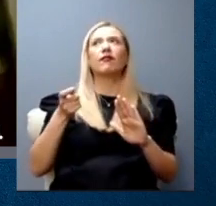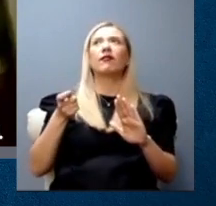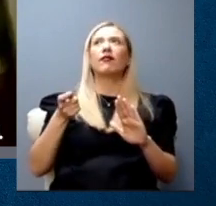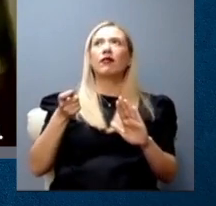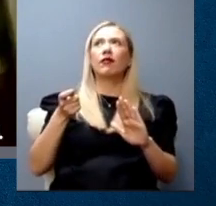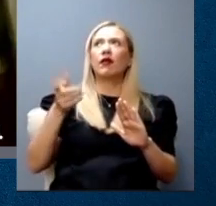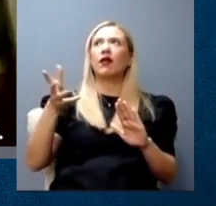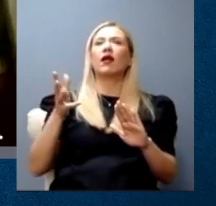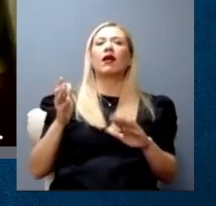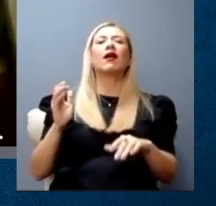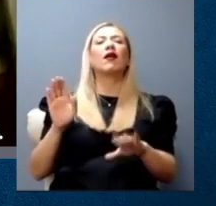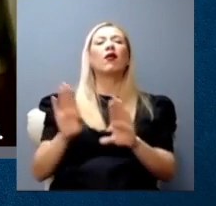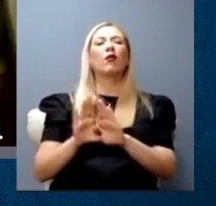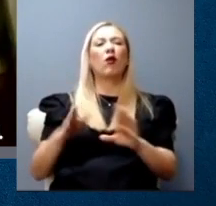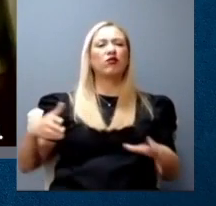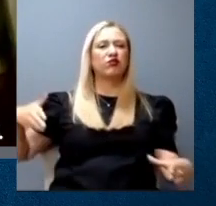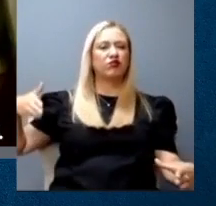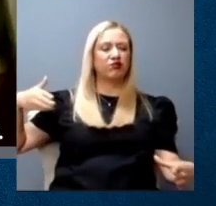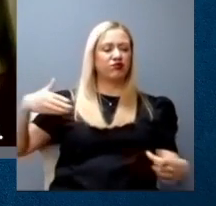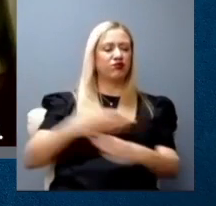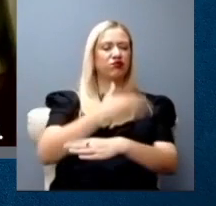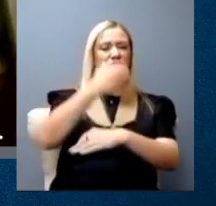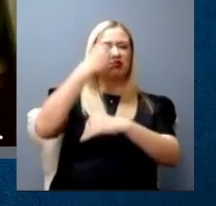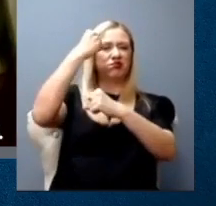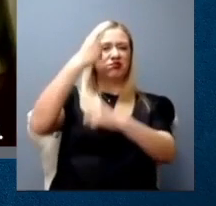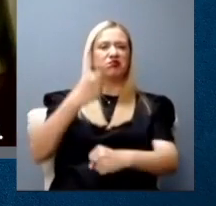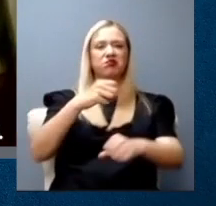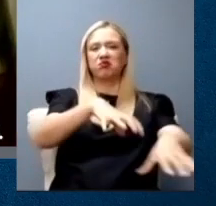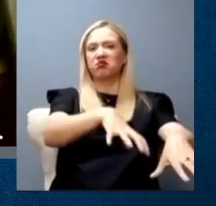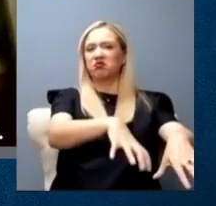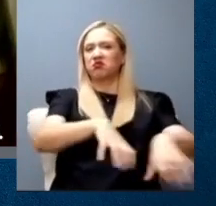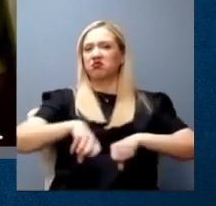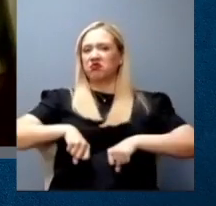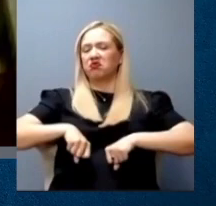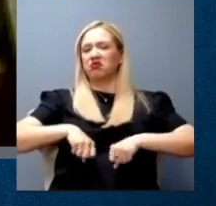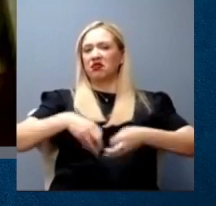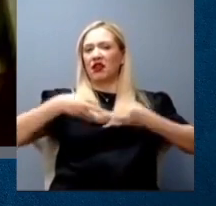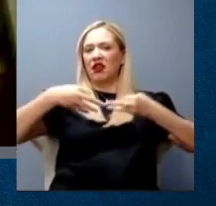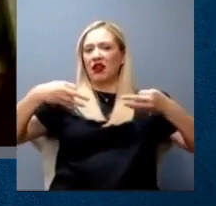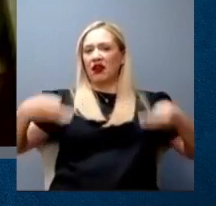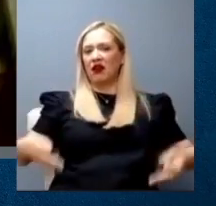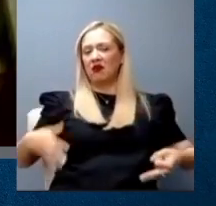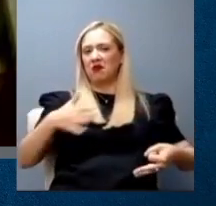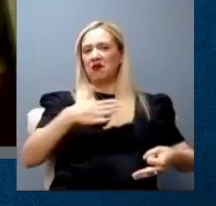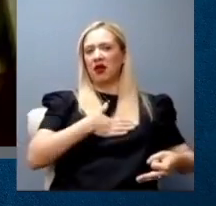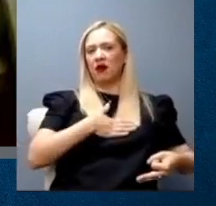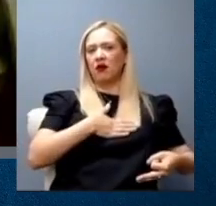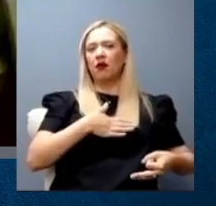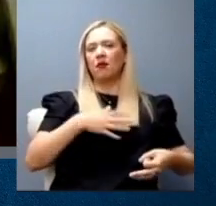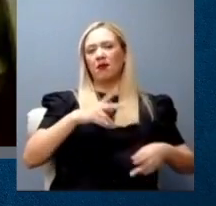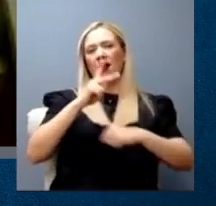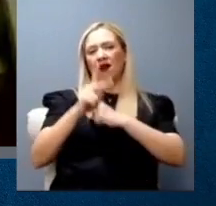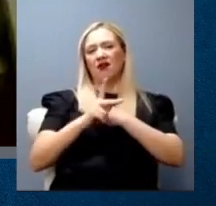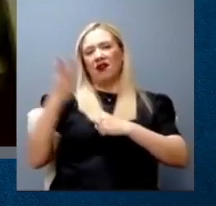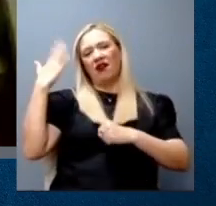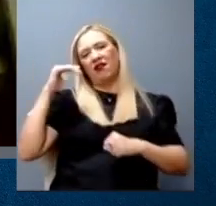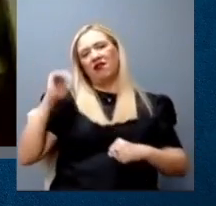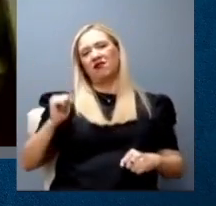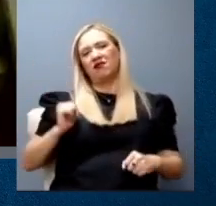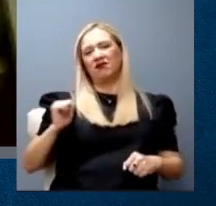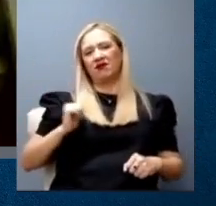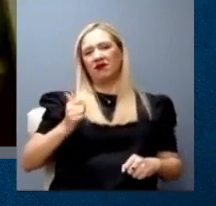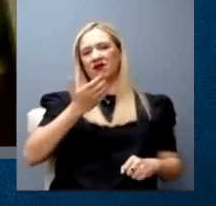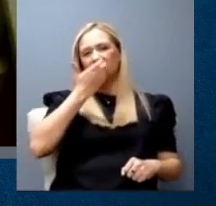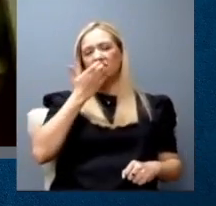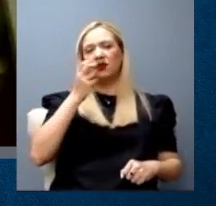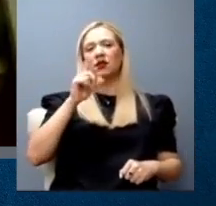coloniales sometidos a la dominación colonial en la era ya de las Naciones Unidas. Lo que sucedió, sin